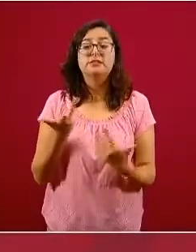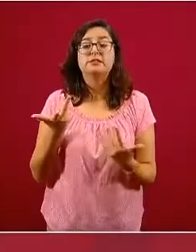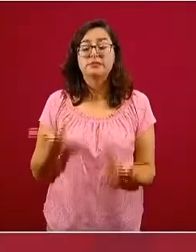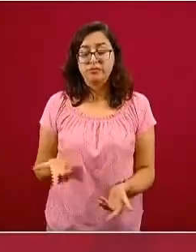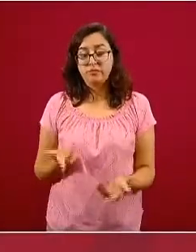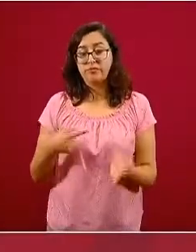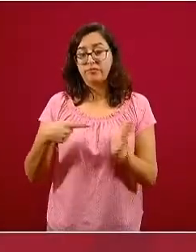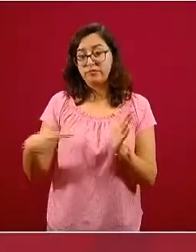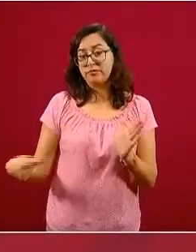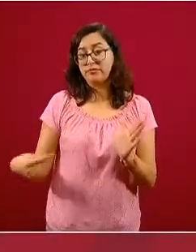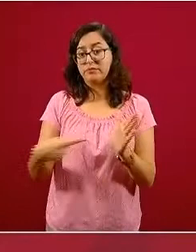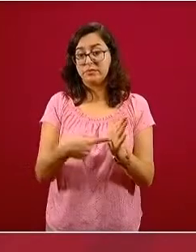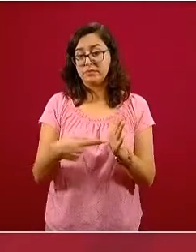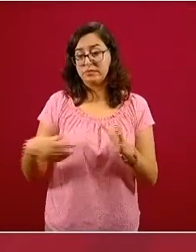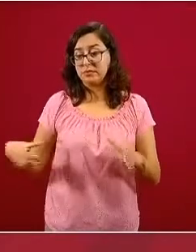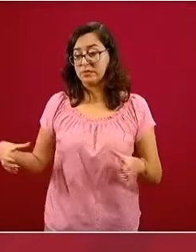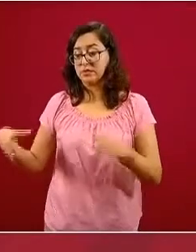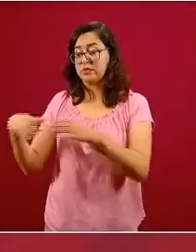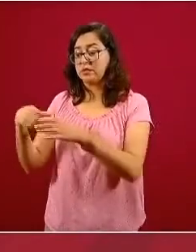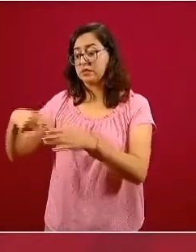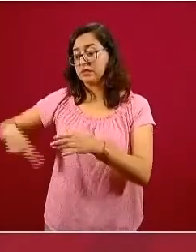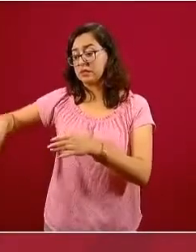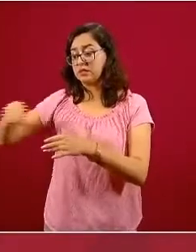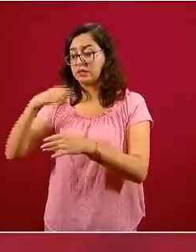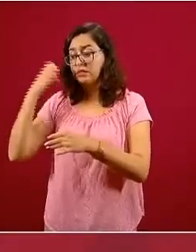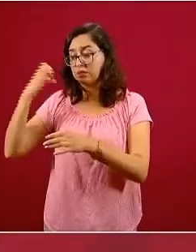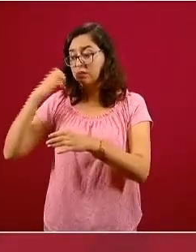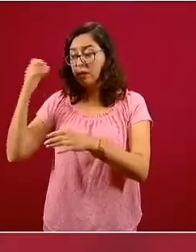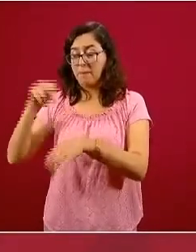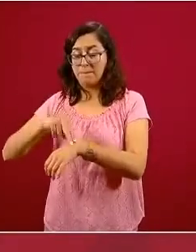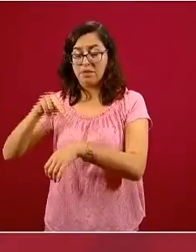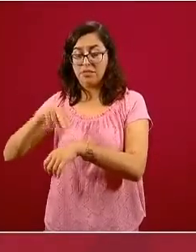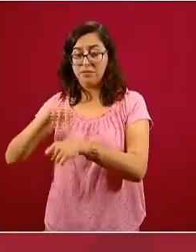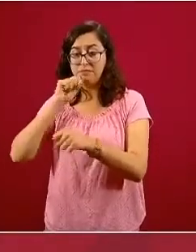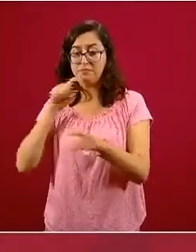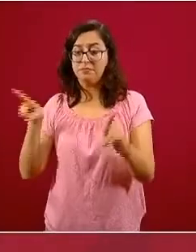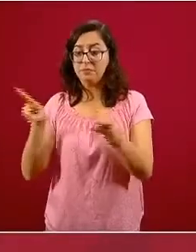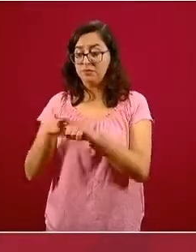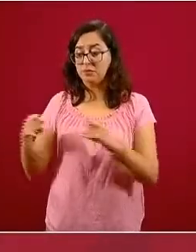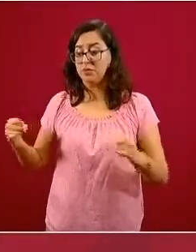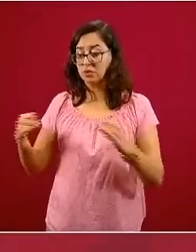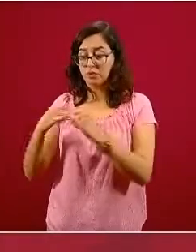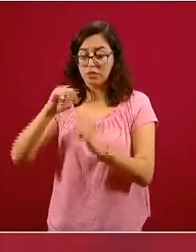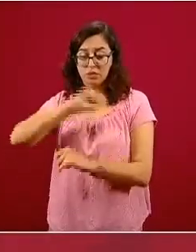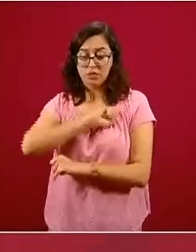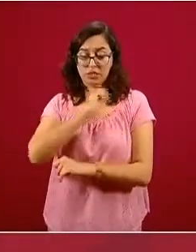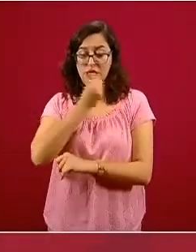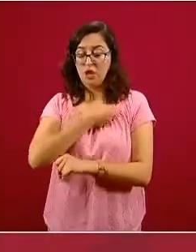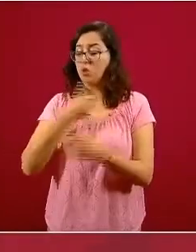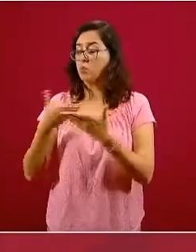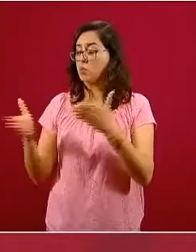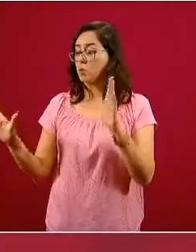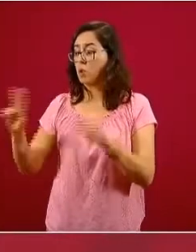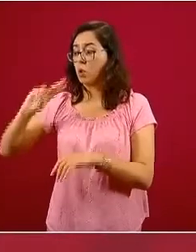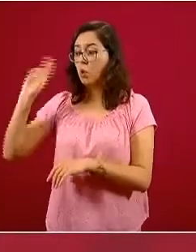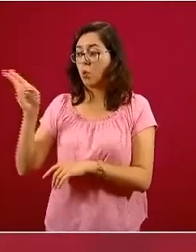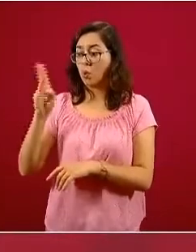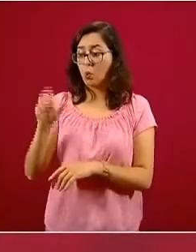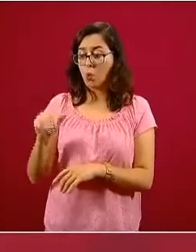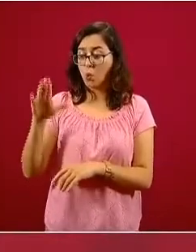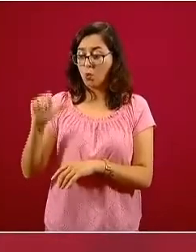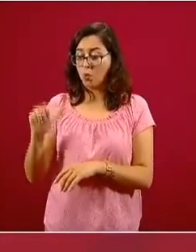parte del esfuerzo de la Academia Nacional de Medicina, el Instituto Nacional de Salud Pública y la UNAM para contribuir a las políticas